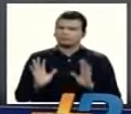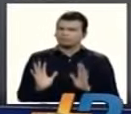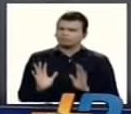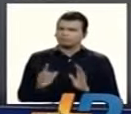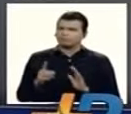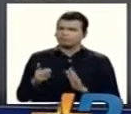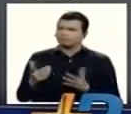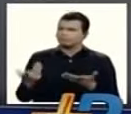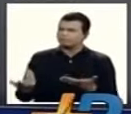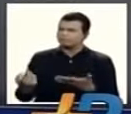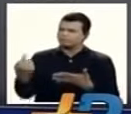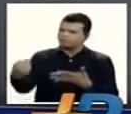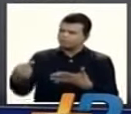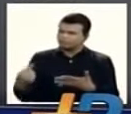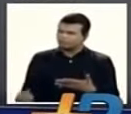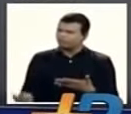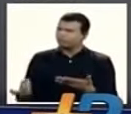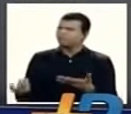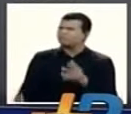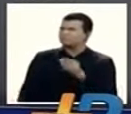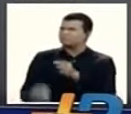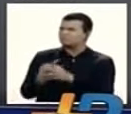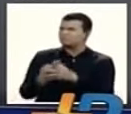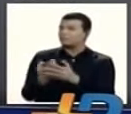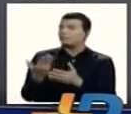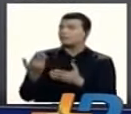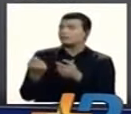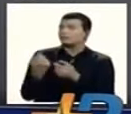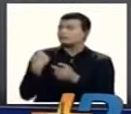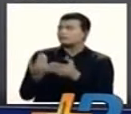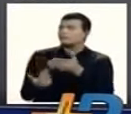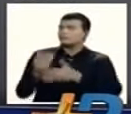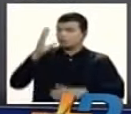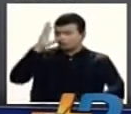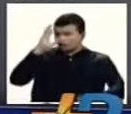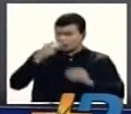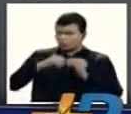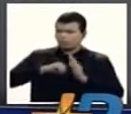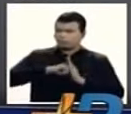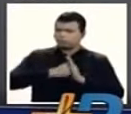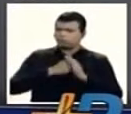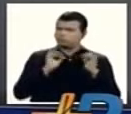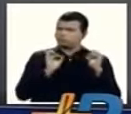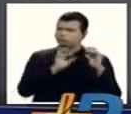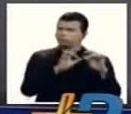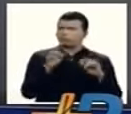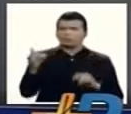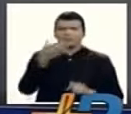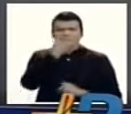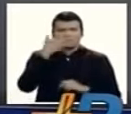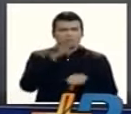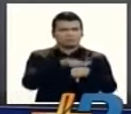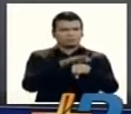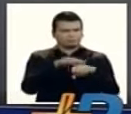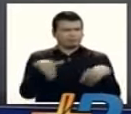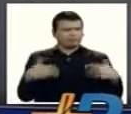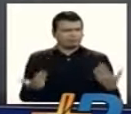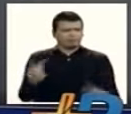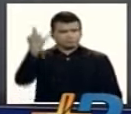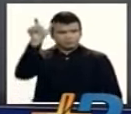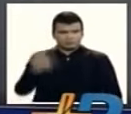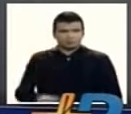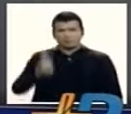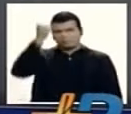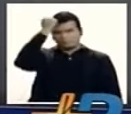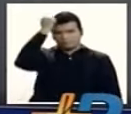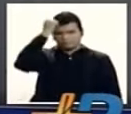hay detrás de estas acciones ocurridas al inicio del cese al fuego prometido por las FARC? En Cali, voces autorizadas como el académico Libardo Orejuela